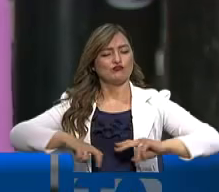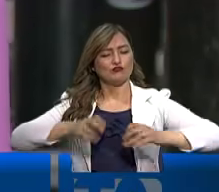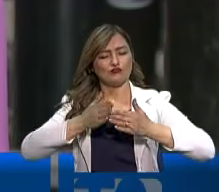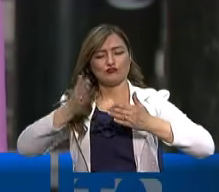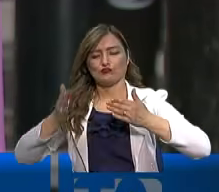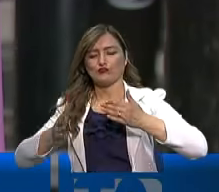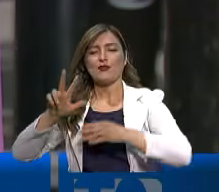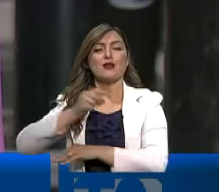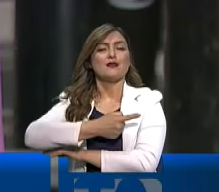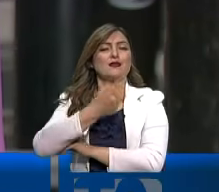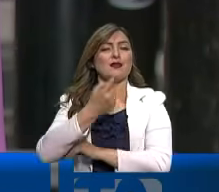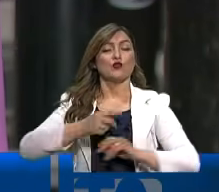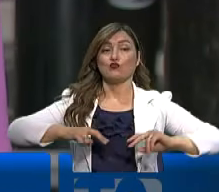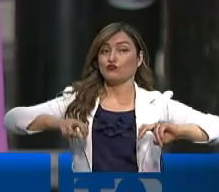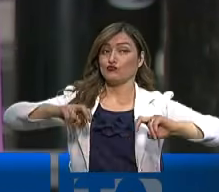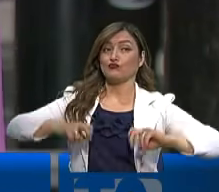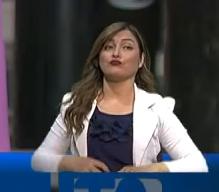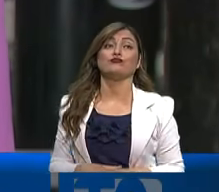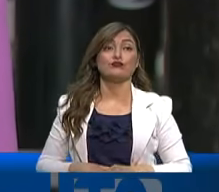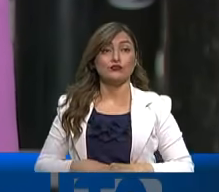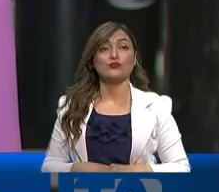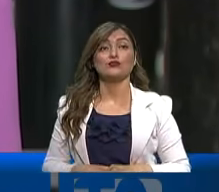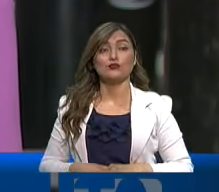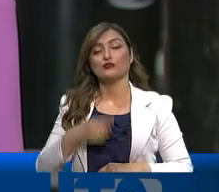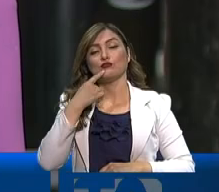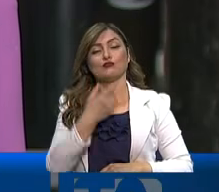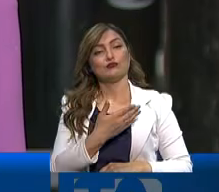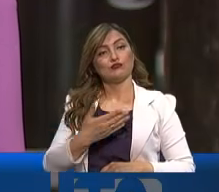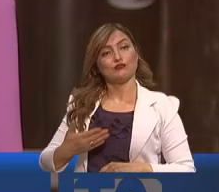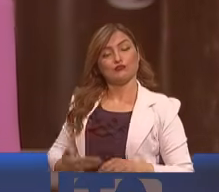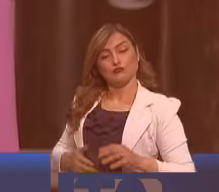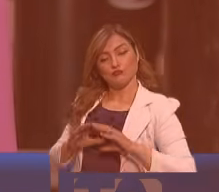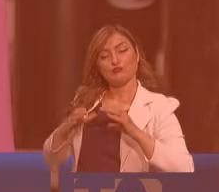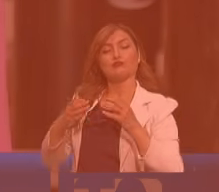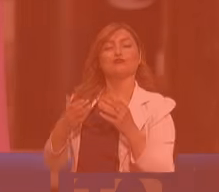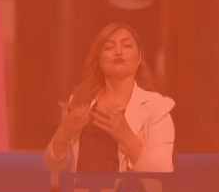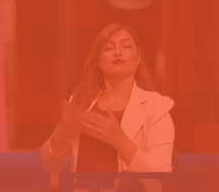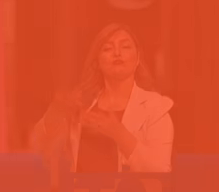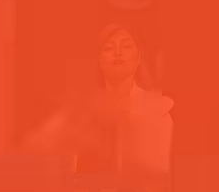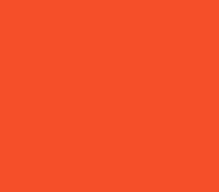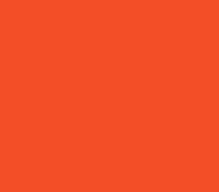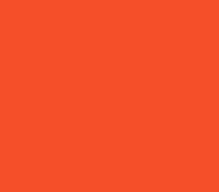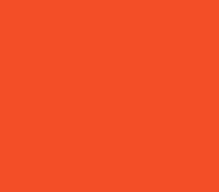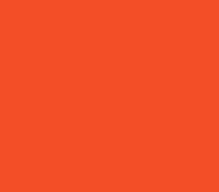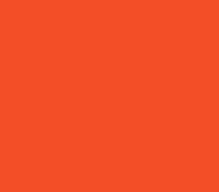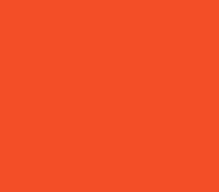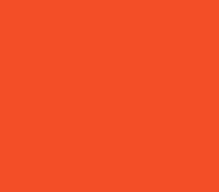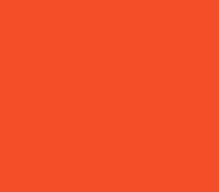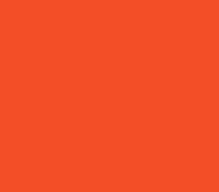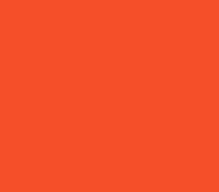un informe sobre esta investigación que, según lo ha dicho el presidente de esta comisión, será hasta el 6 de noviembre.